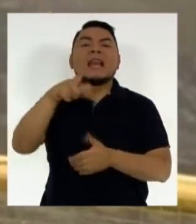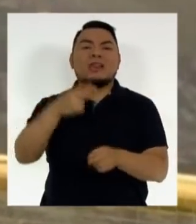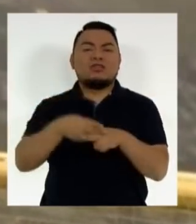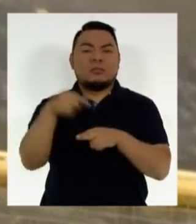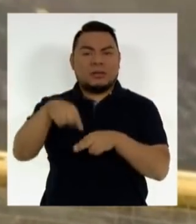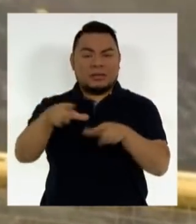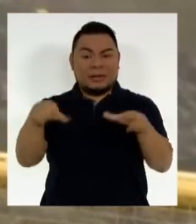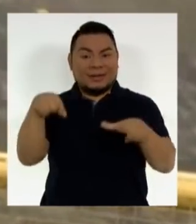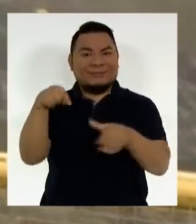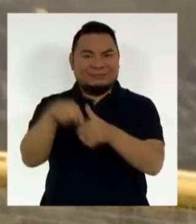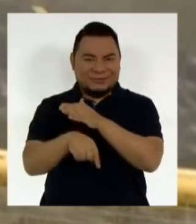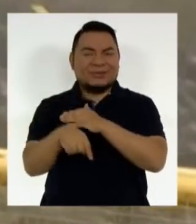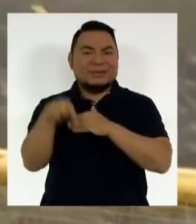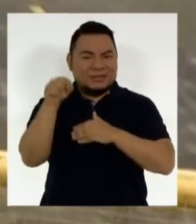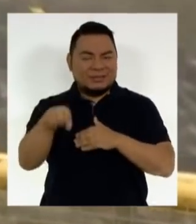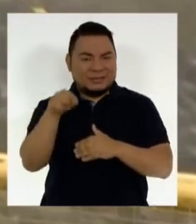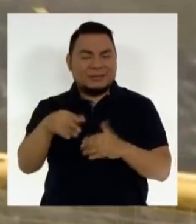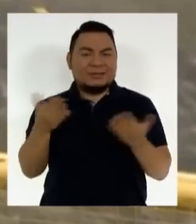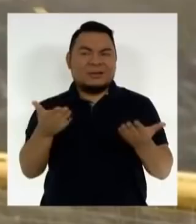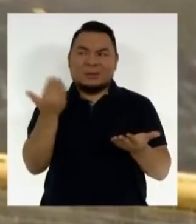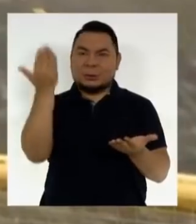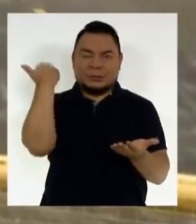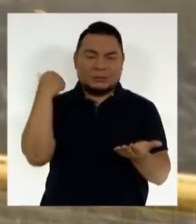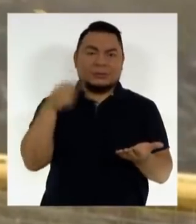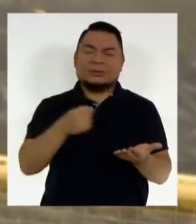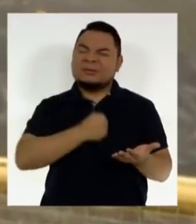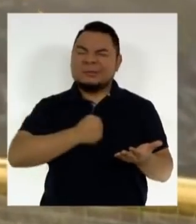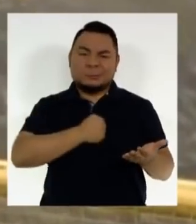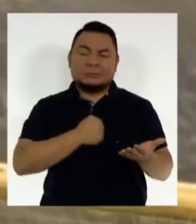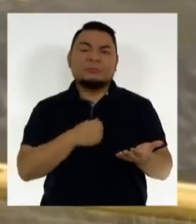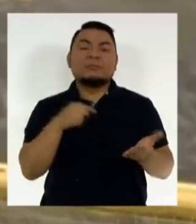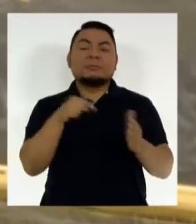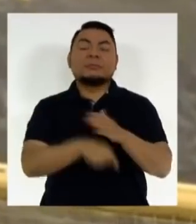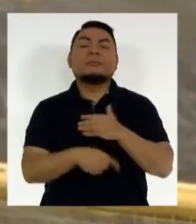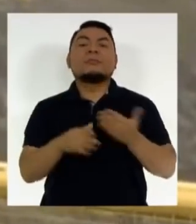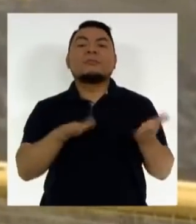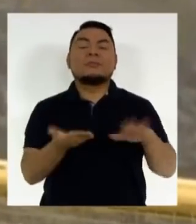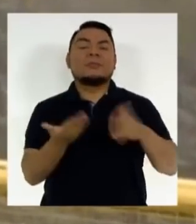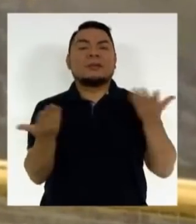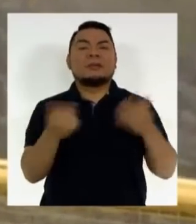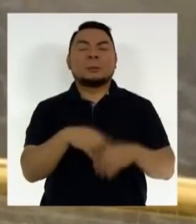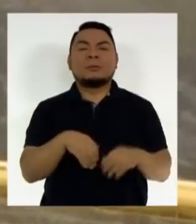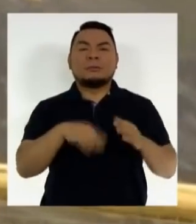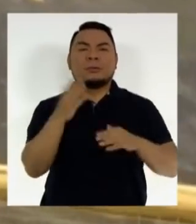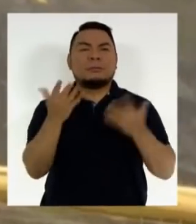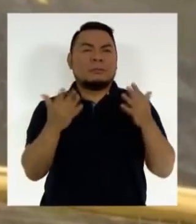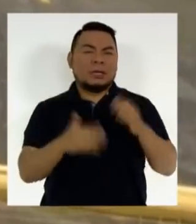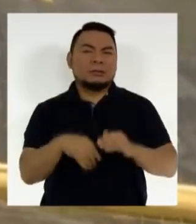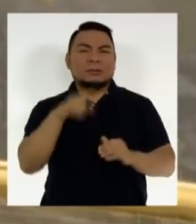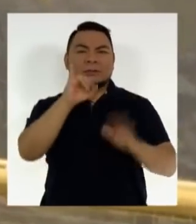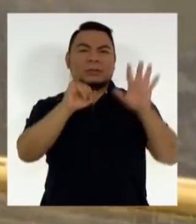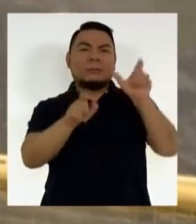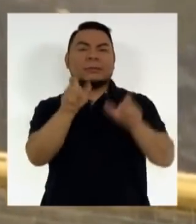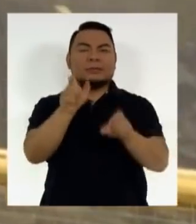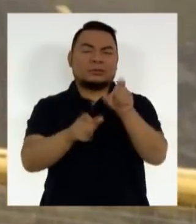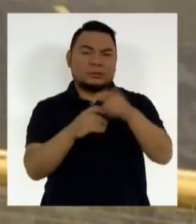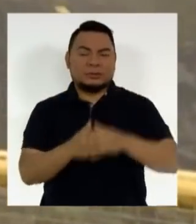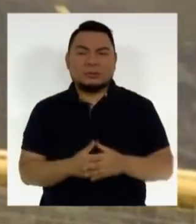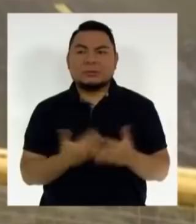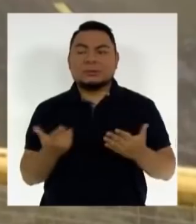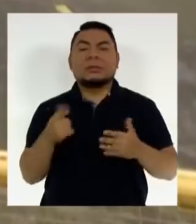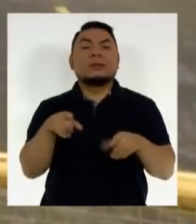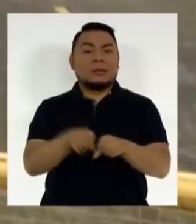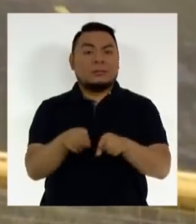que ha sido escenario de este hecho execrable, lamentable, que ha acabado con la vida de más de una docena de personas